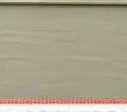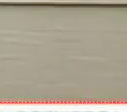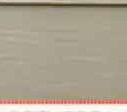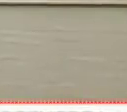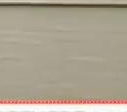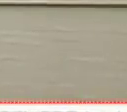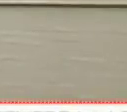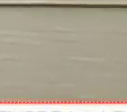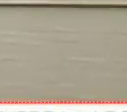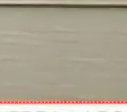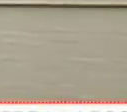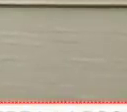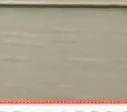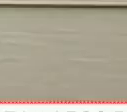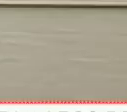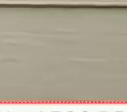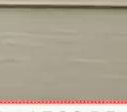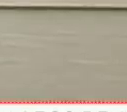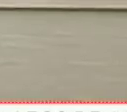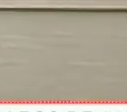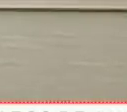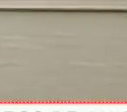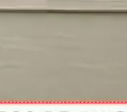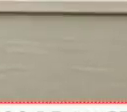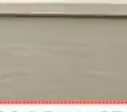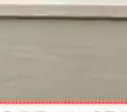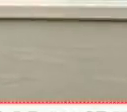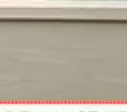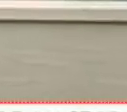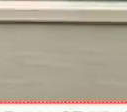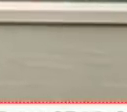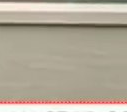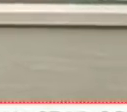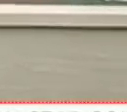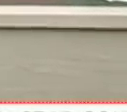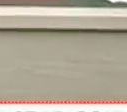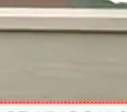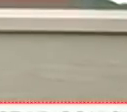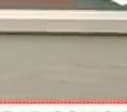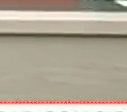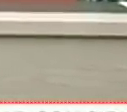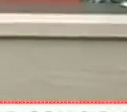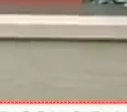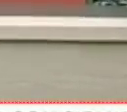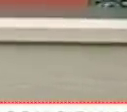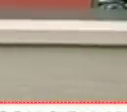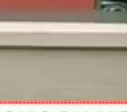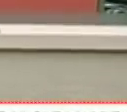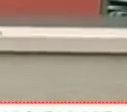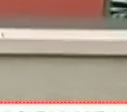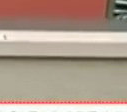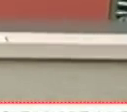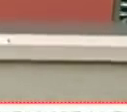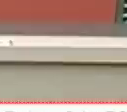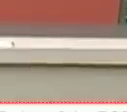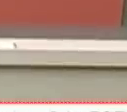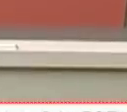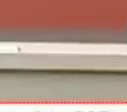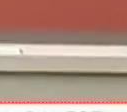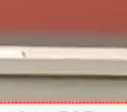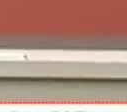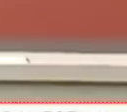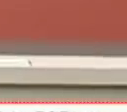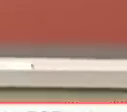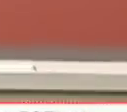Buenos días a todo el país. Nos encontramos acá en la sala de prensa de Miraflores, con la autorización